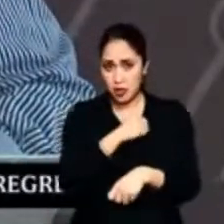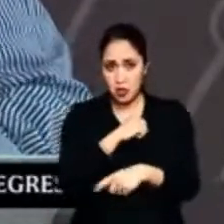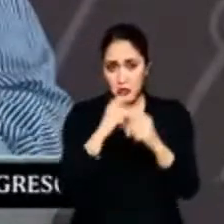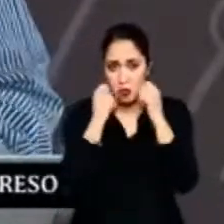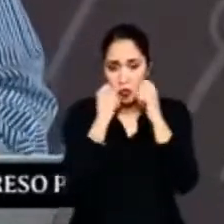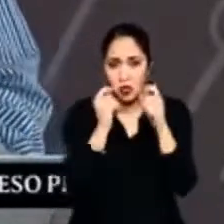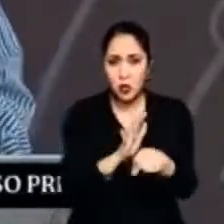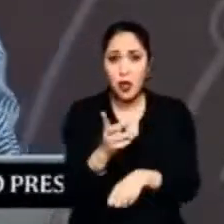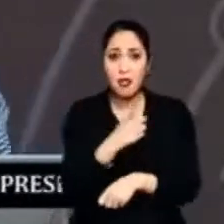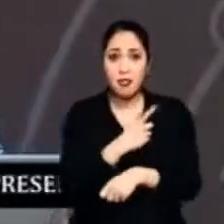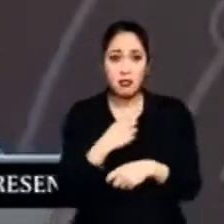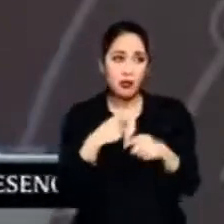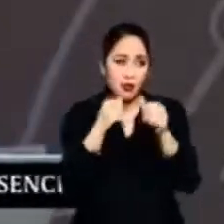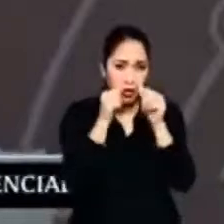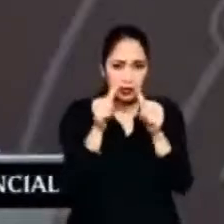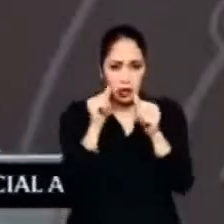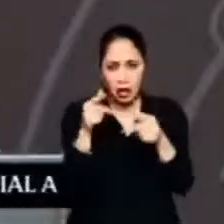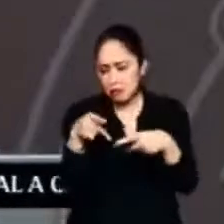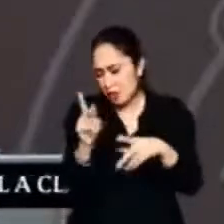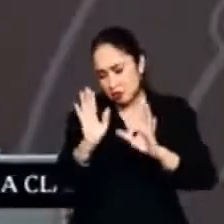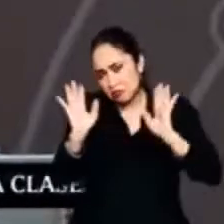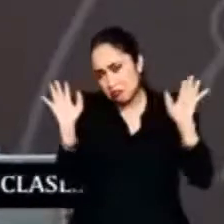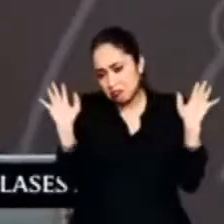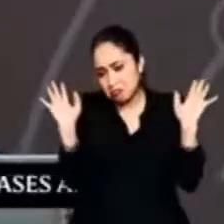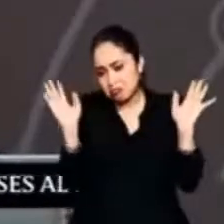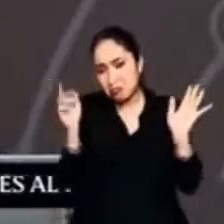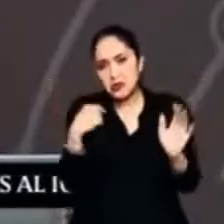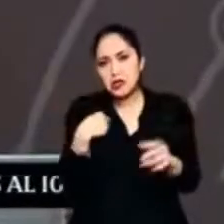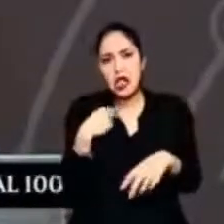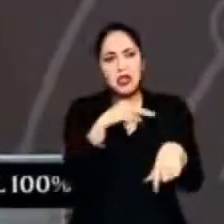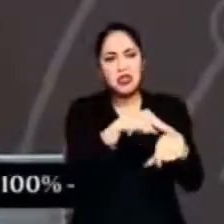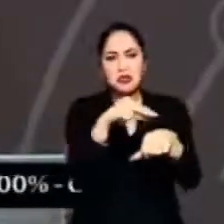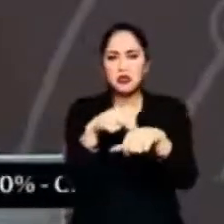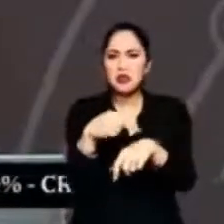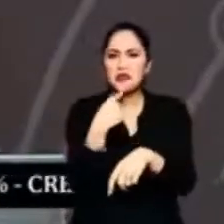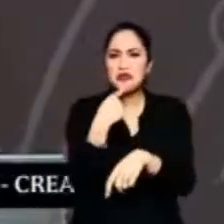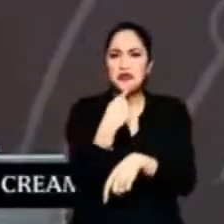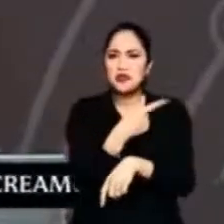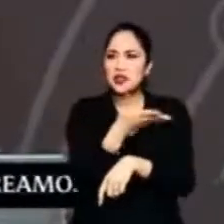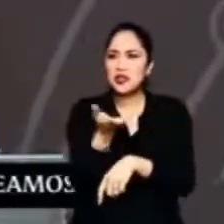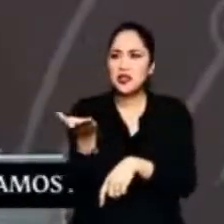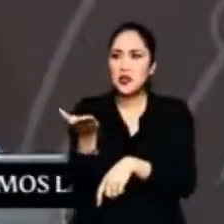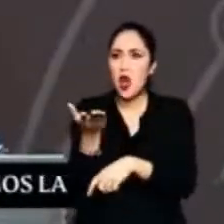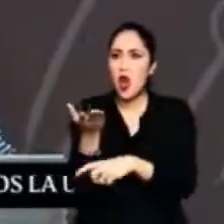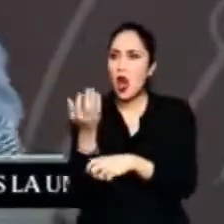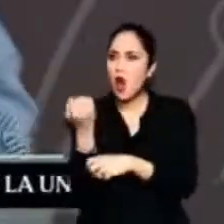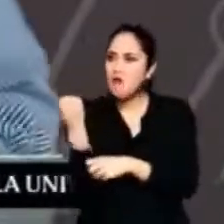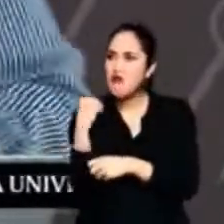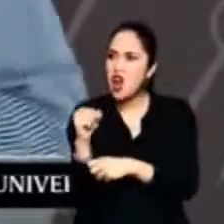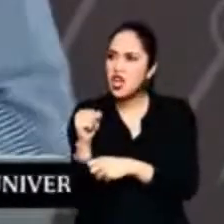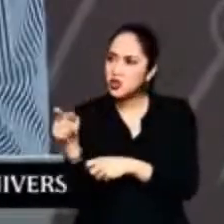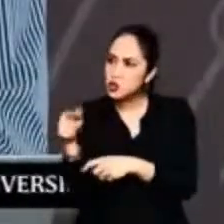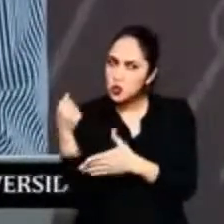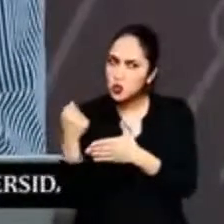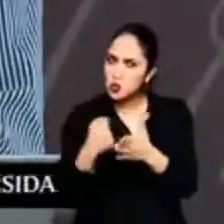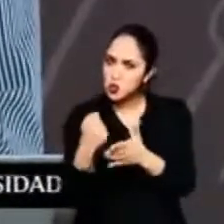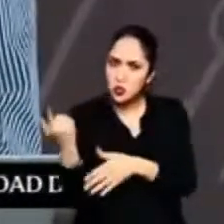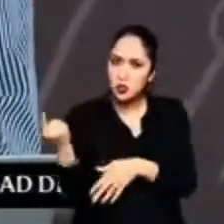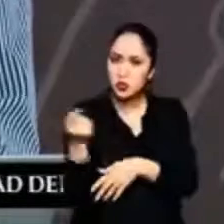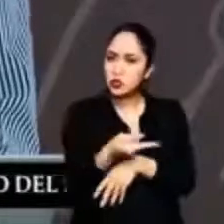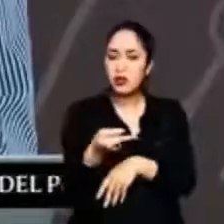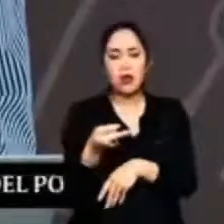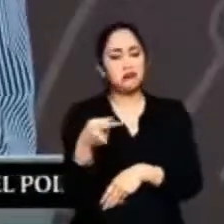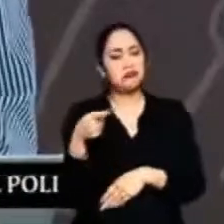Pero desde ahora les digo yo a los médicos, no vamos a presionar para nada, no le van a decir, ¿sabes qué? Esa es una